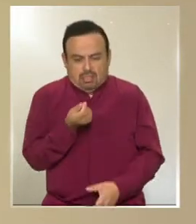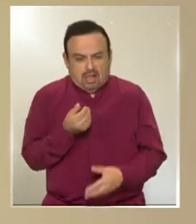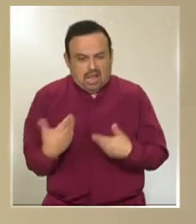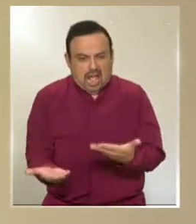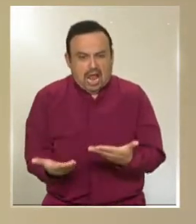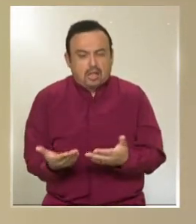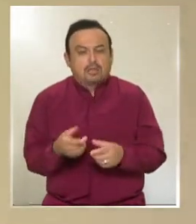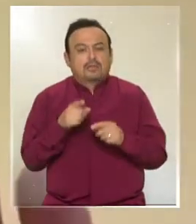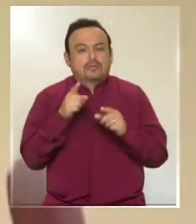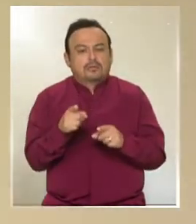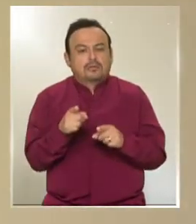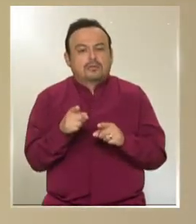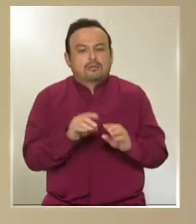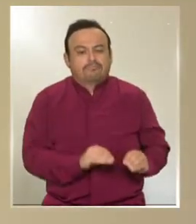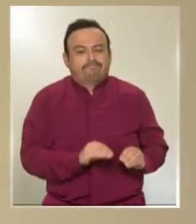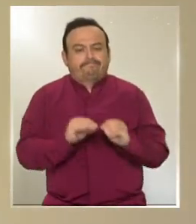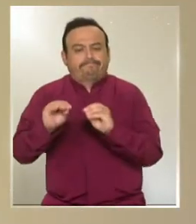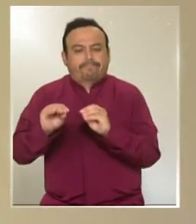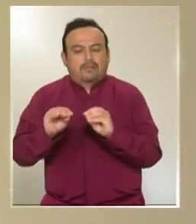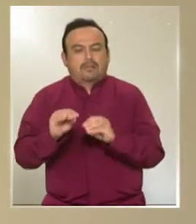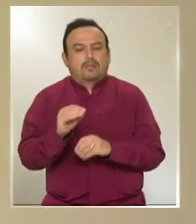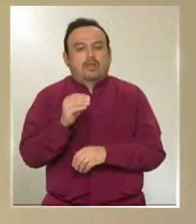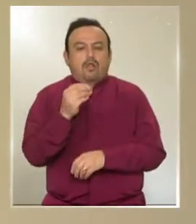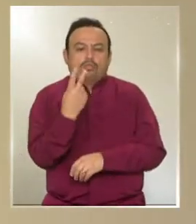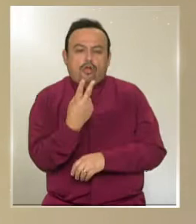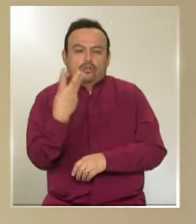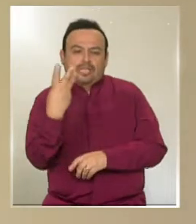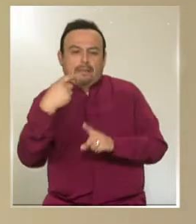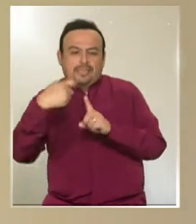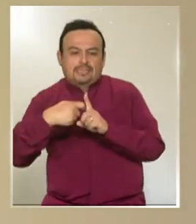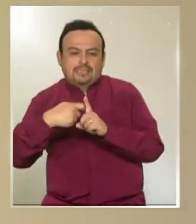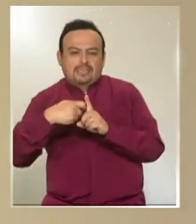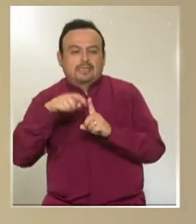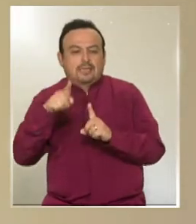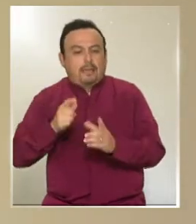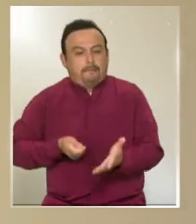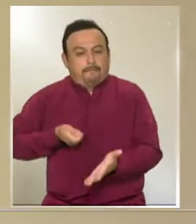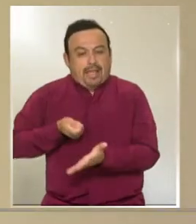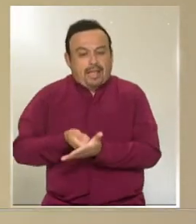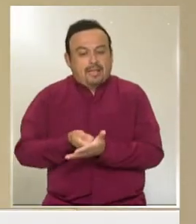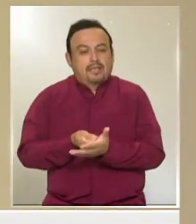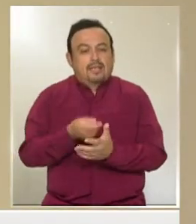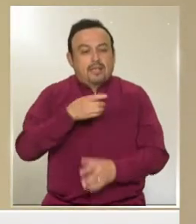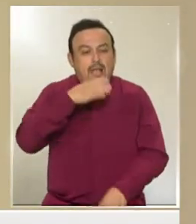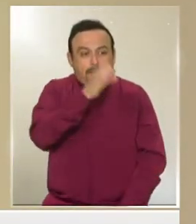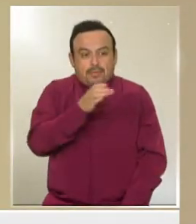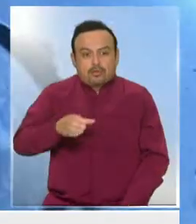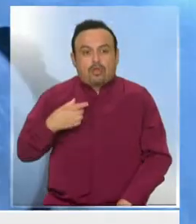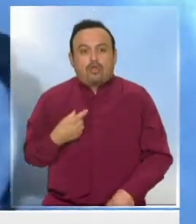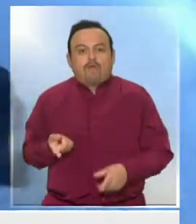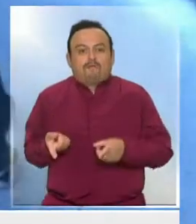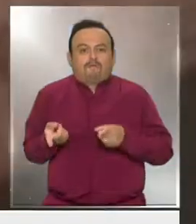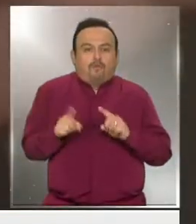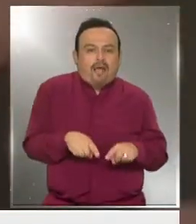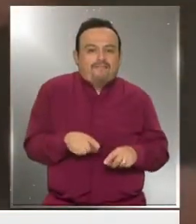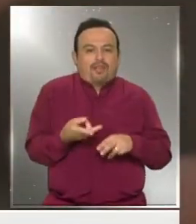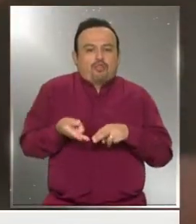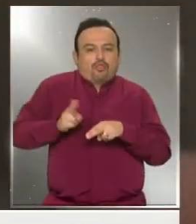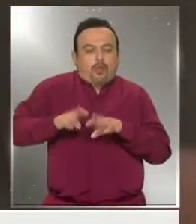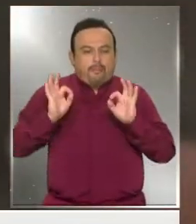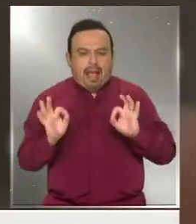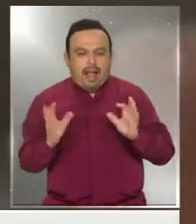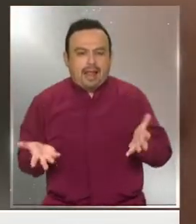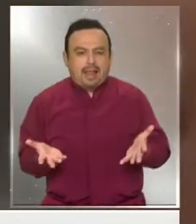se trata simplemente de postergar durante 2 o 3 meses estos pagos mientras la gente vuelve a la normalidad. Algunas empresas